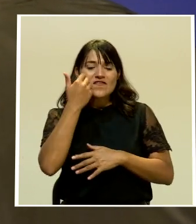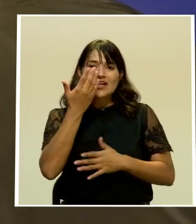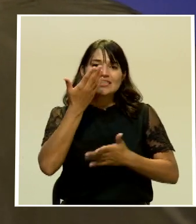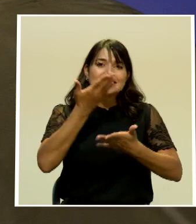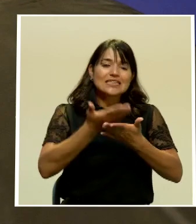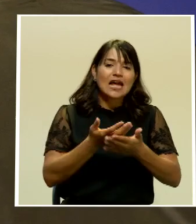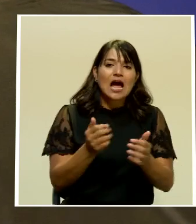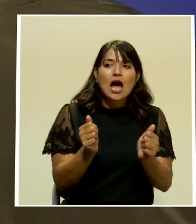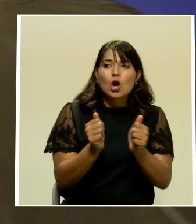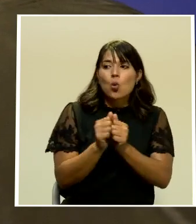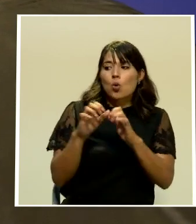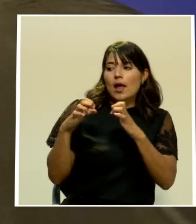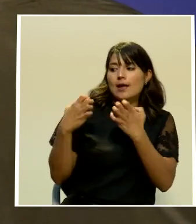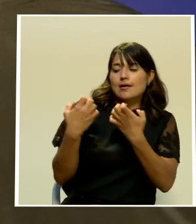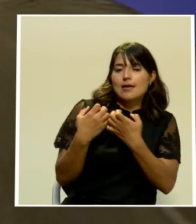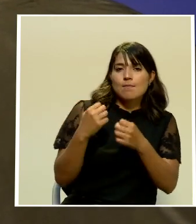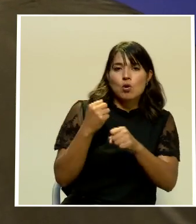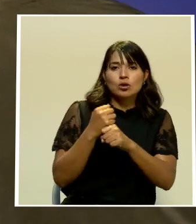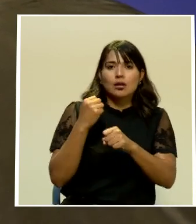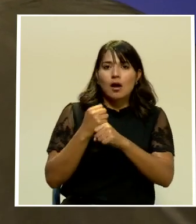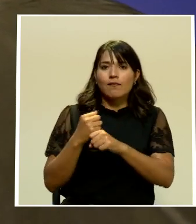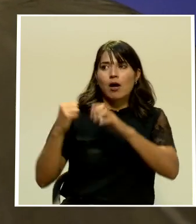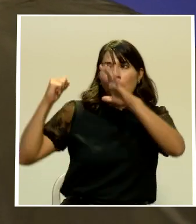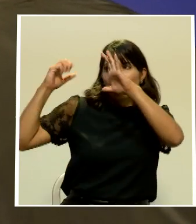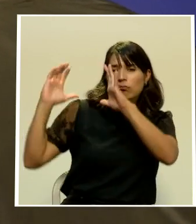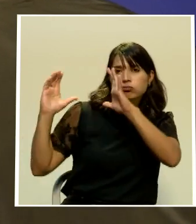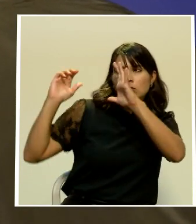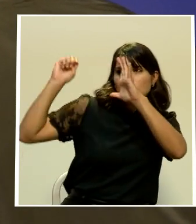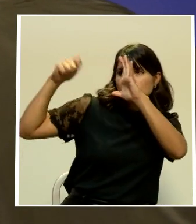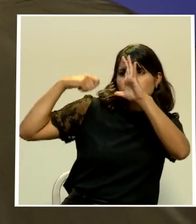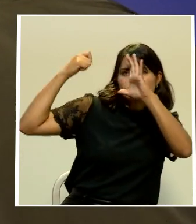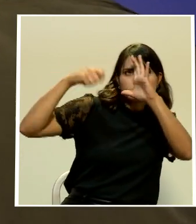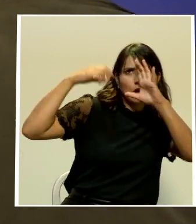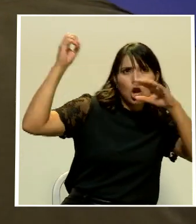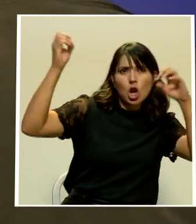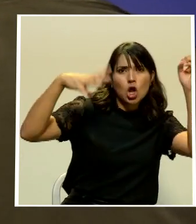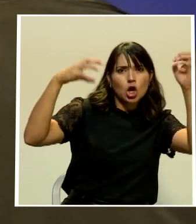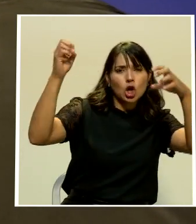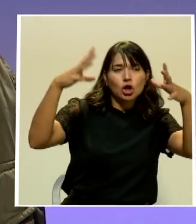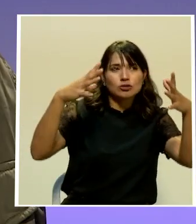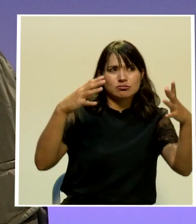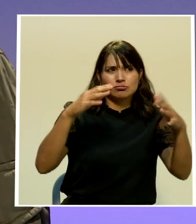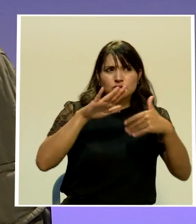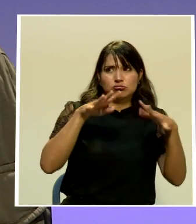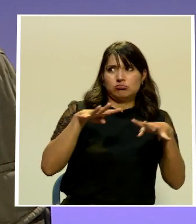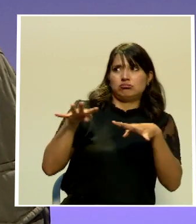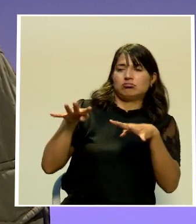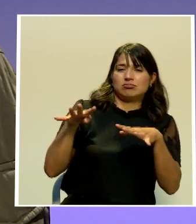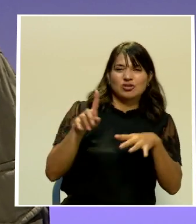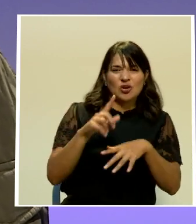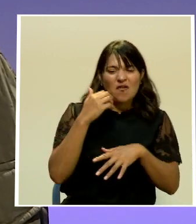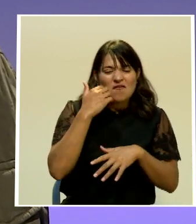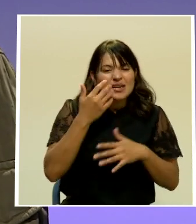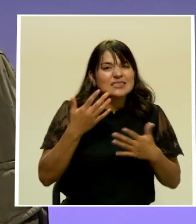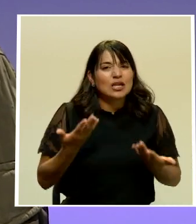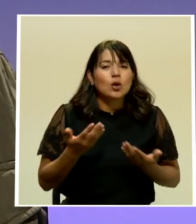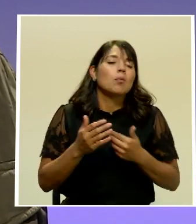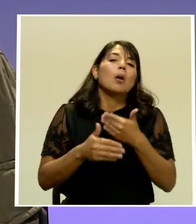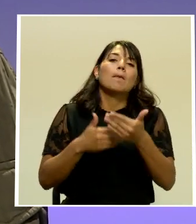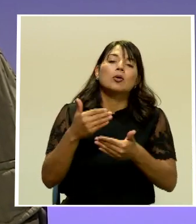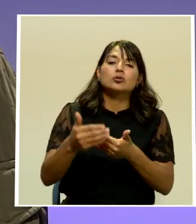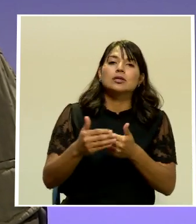troupe de cámaras y de luces. ¿Cómo fue? Yo estoy